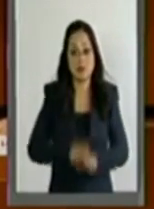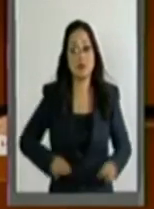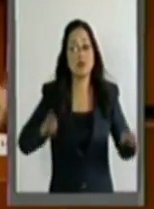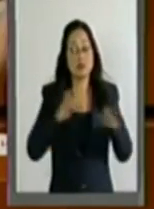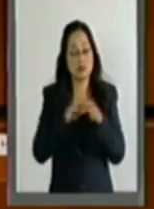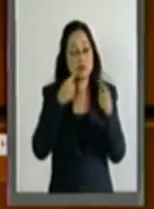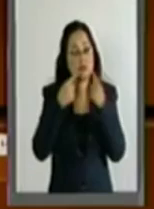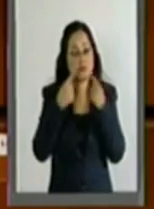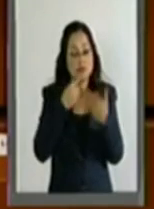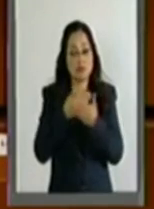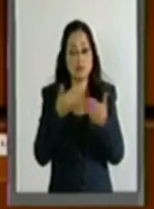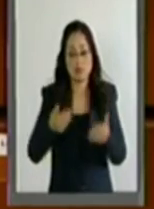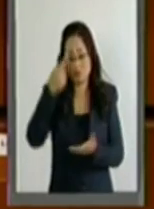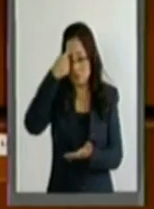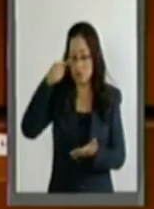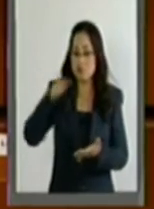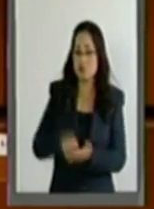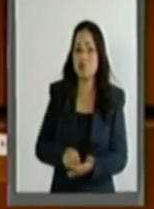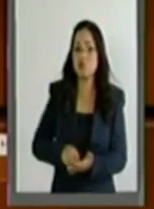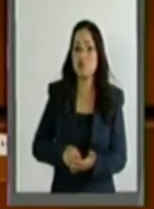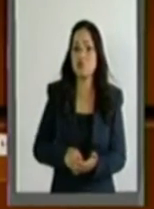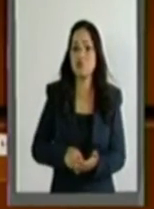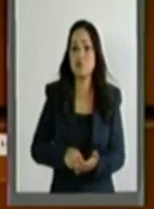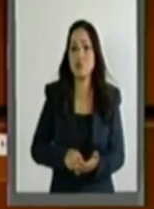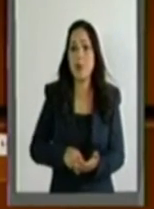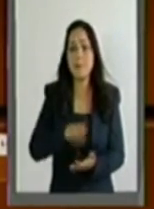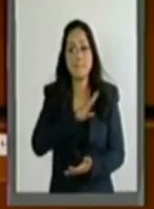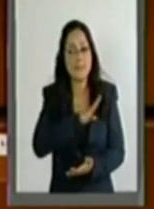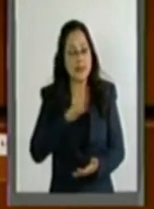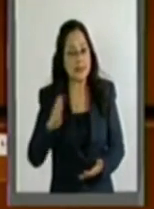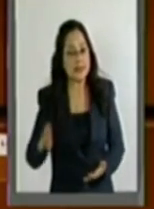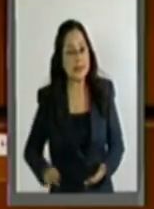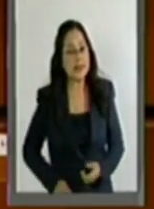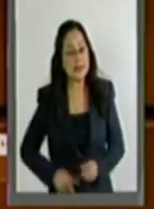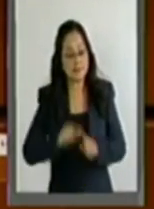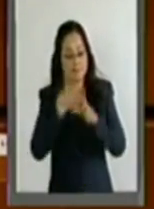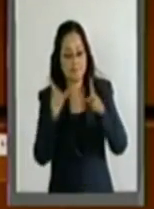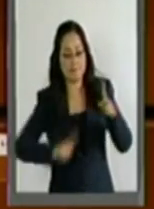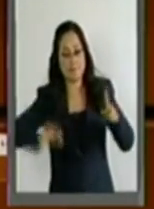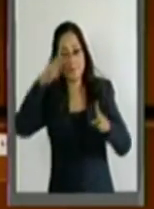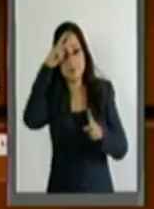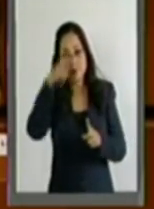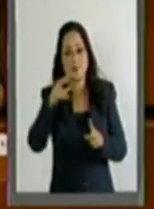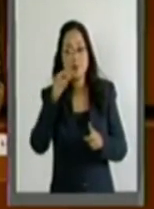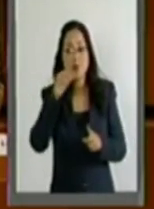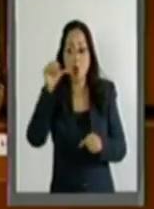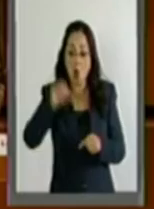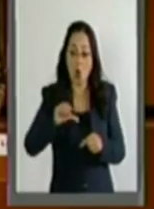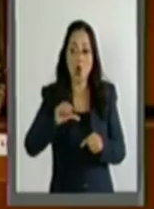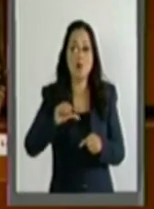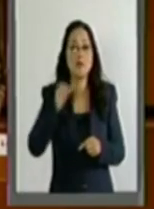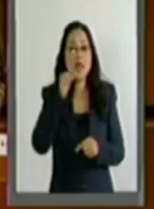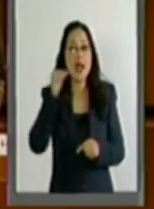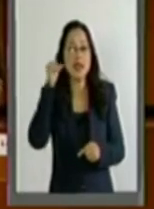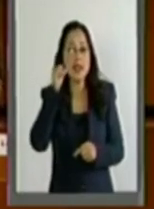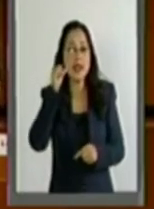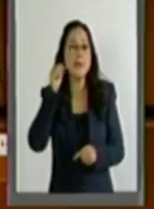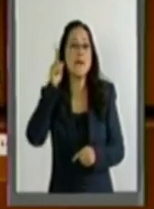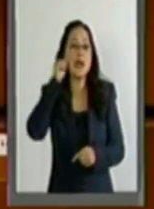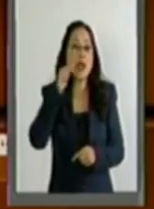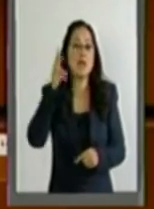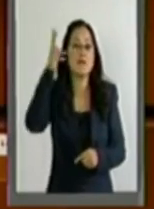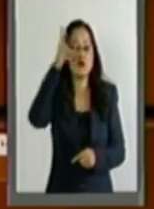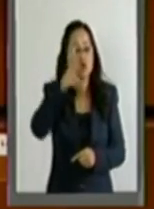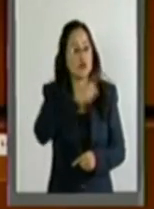Y yo creo que el presidente de la República, hoy, ayer, mañana y siempre,